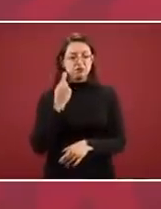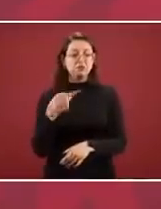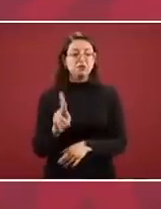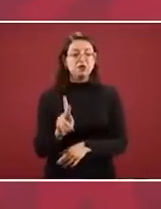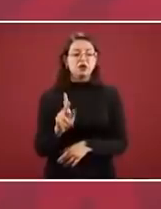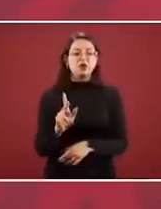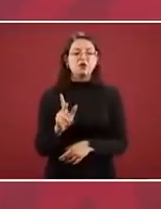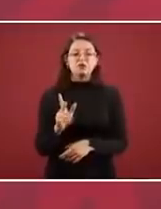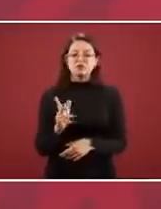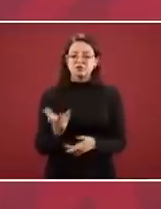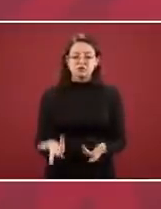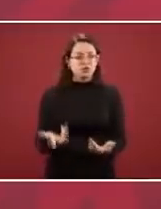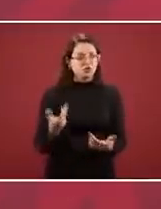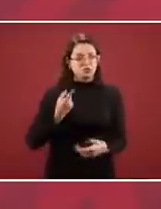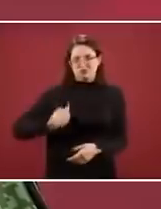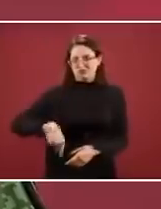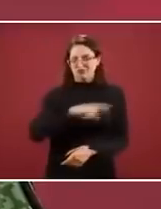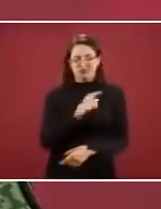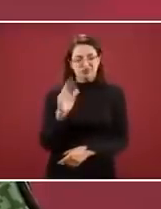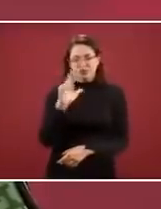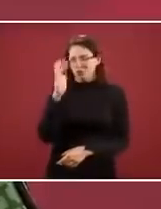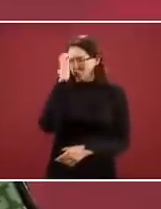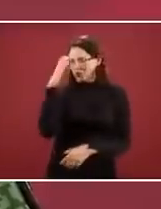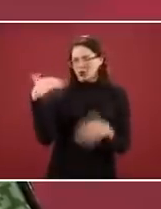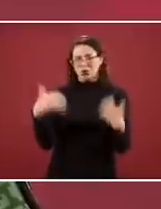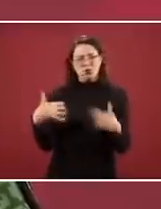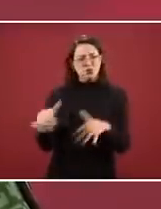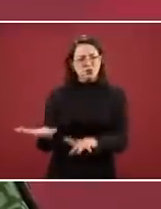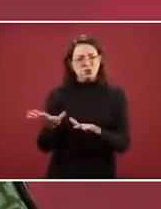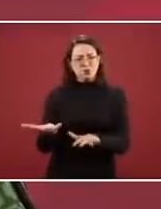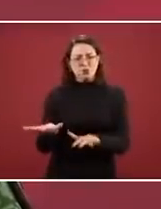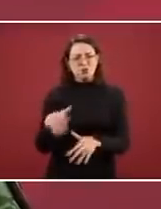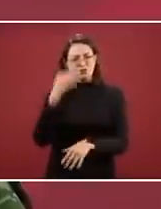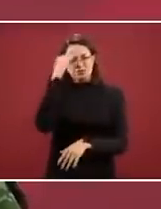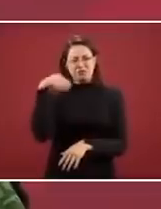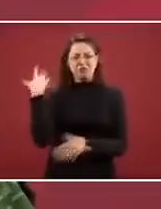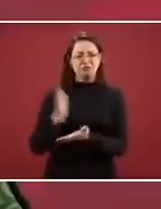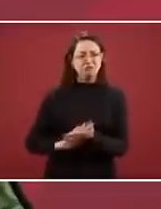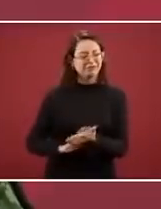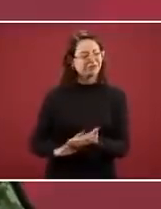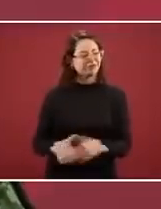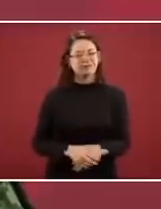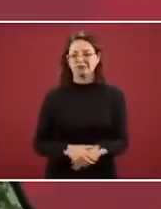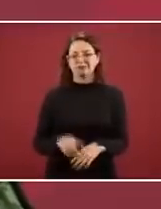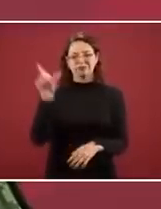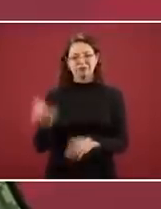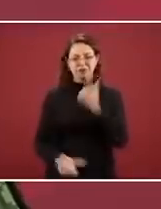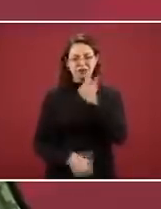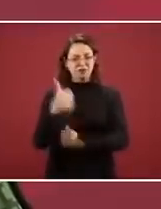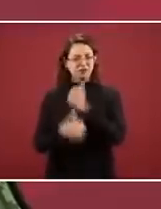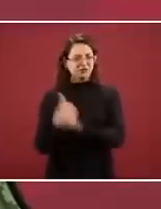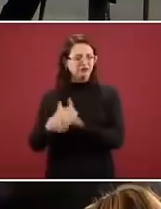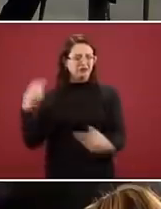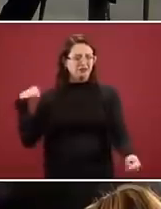sigue por parte de nosotros siendo reconocido. Es una persona que no podemos olvidar todo lo que hizo en su carrera, todo lo